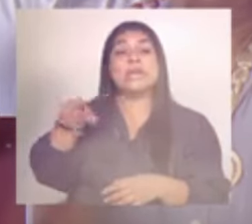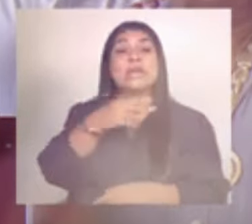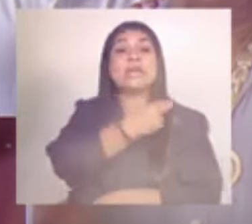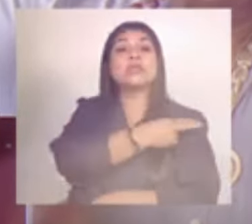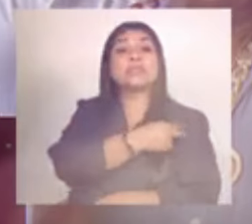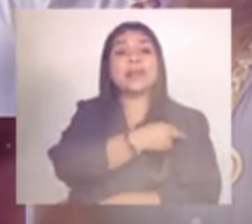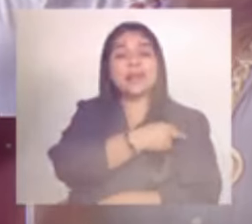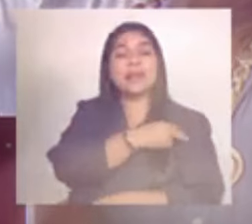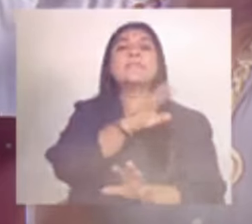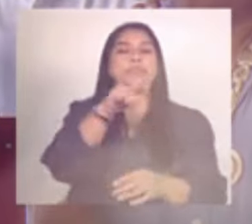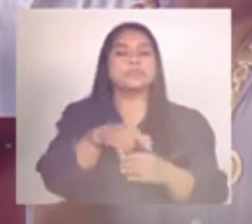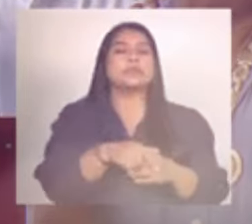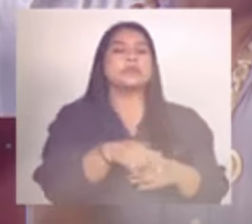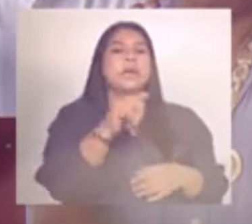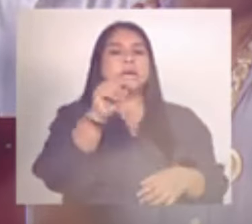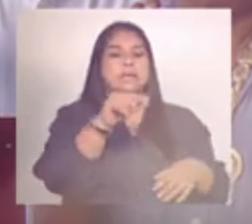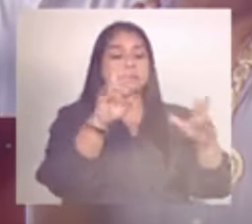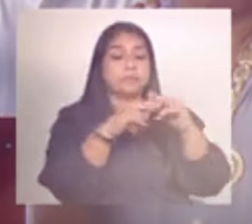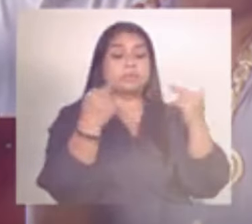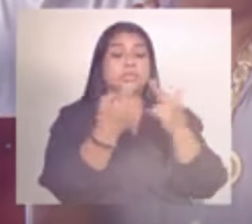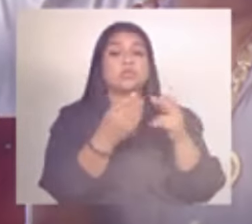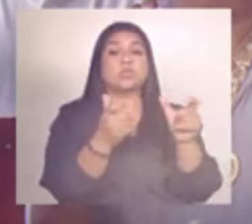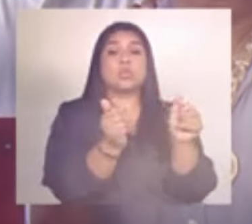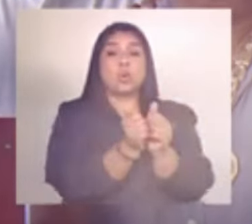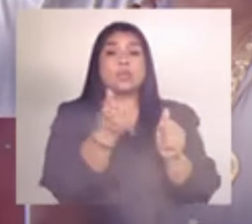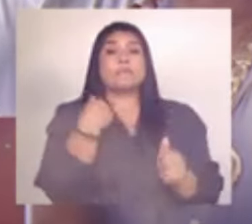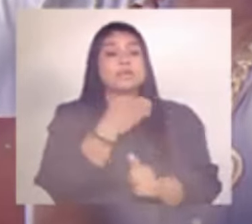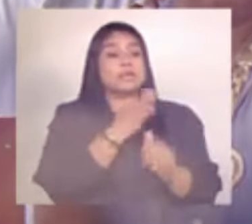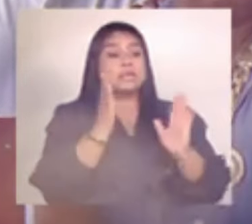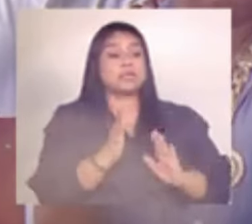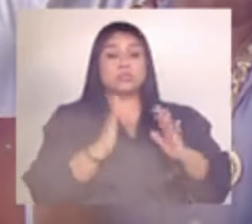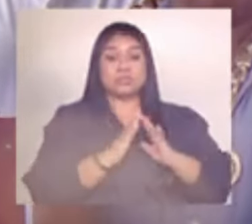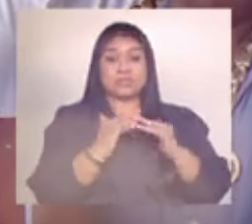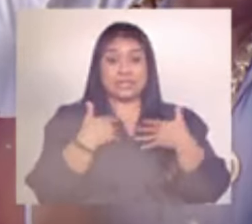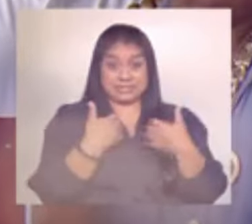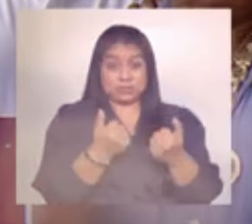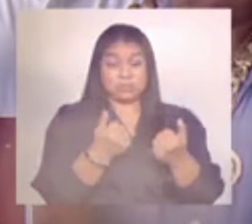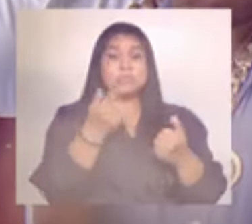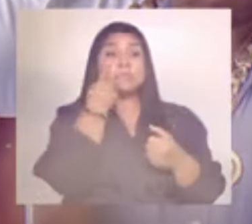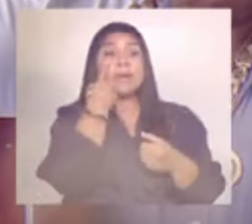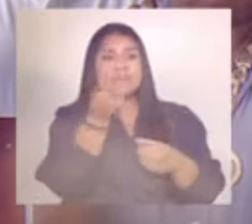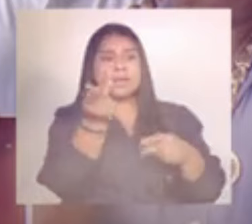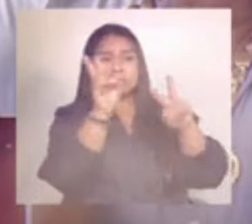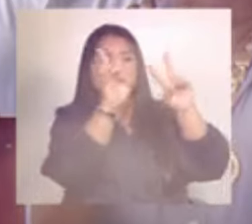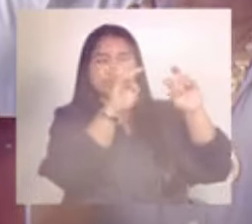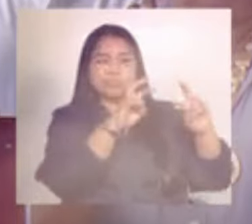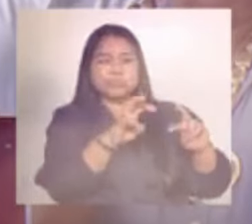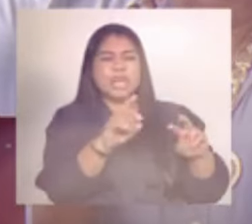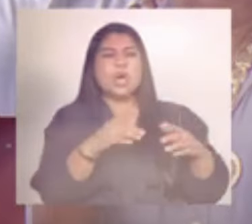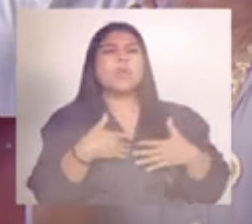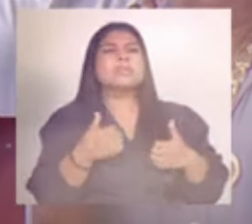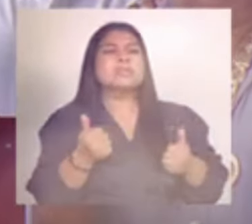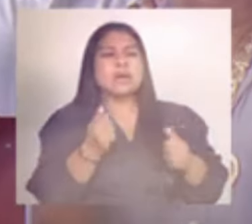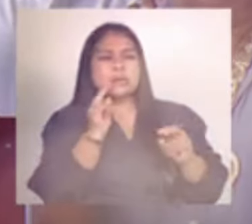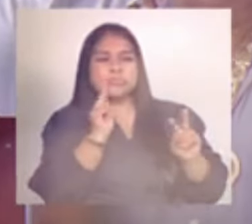El hospital, vamos a reunirnos con el ministro de Salud para poder ver en qué estado se encuentra y poder